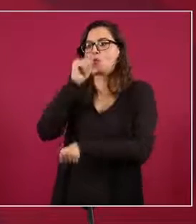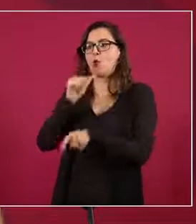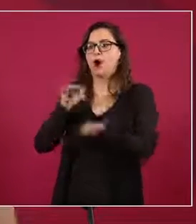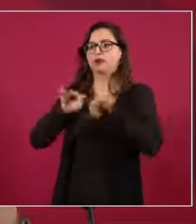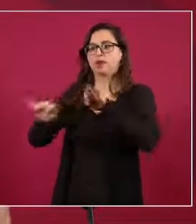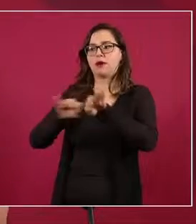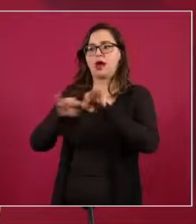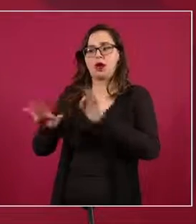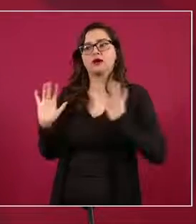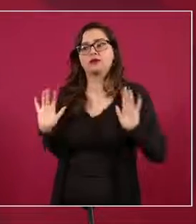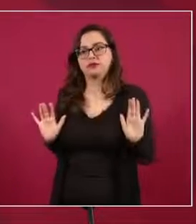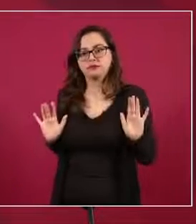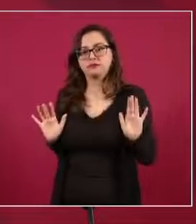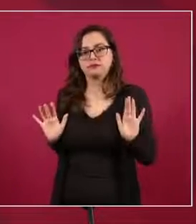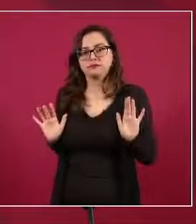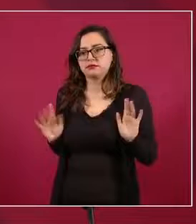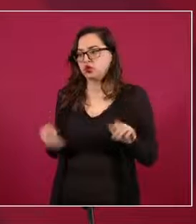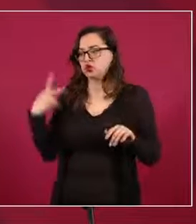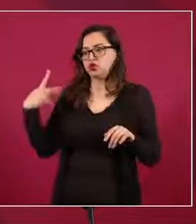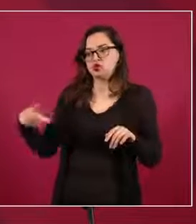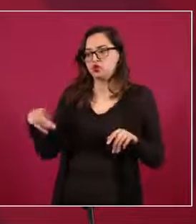de